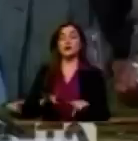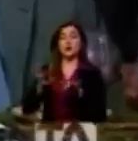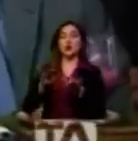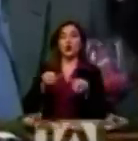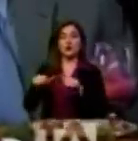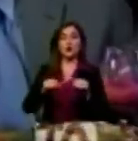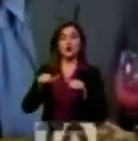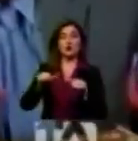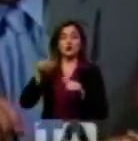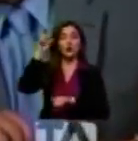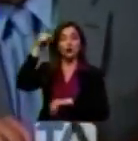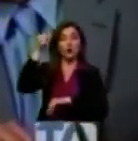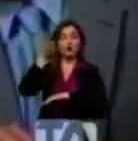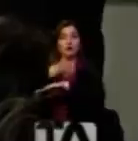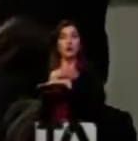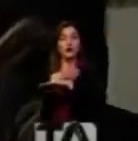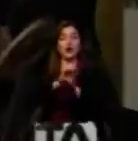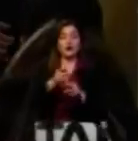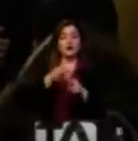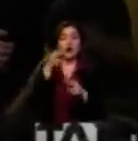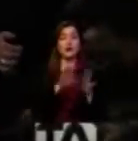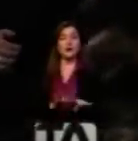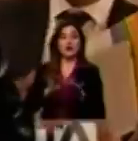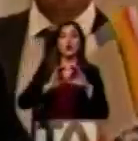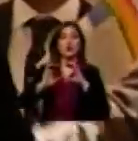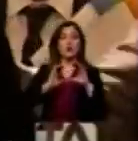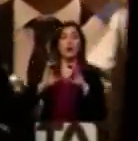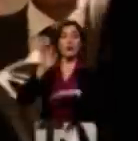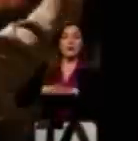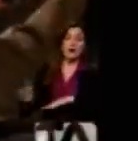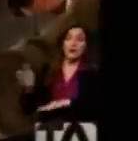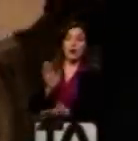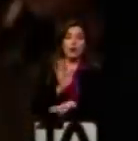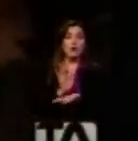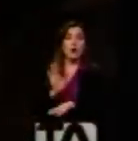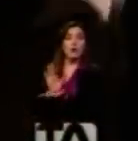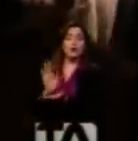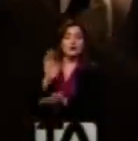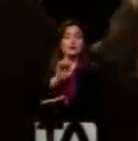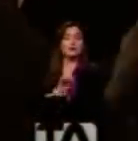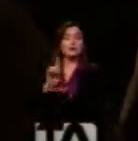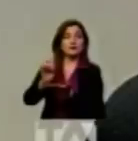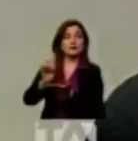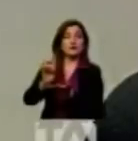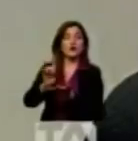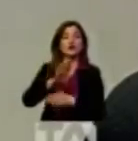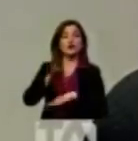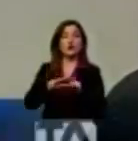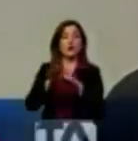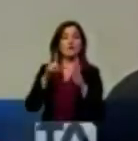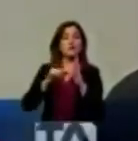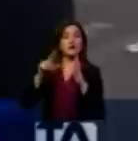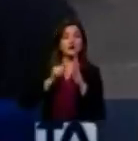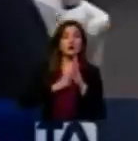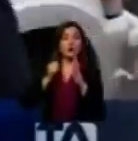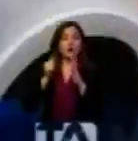de la Administración y exsecretario de Comunicación, deberán rendir su versión esta misma semana por las operaciones